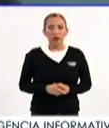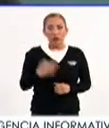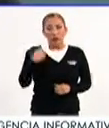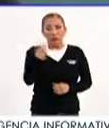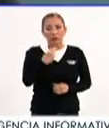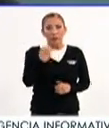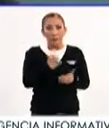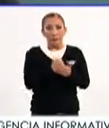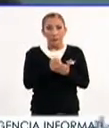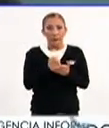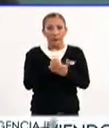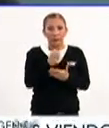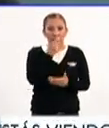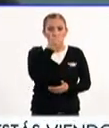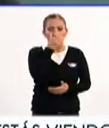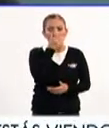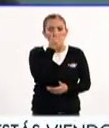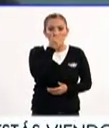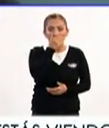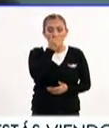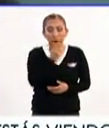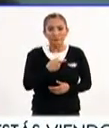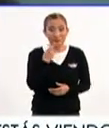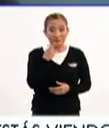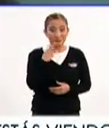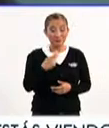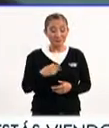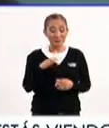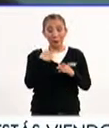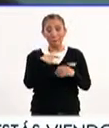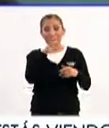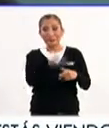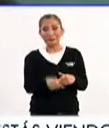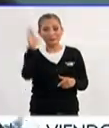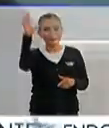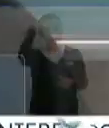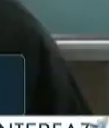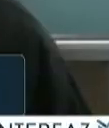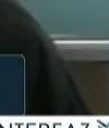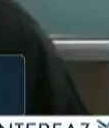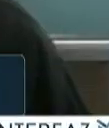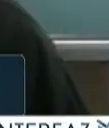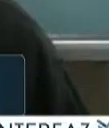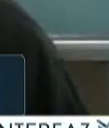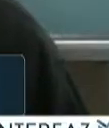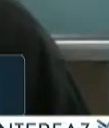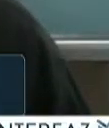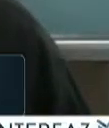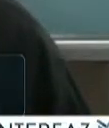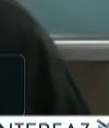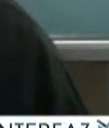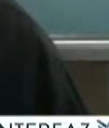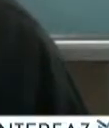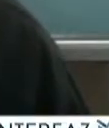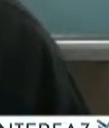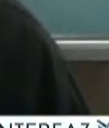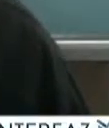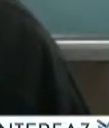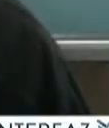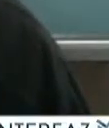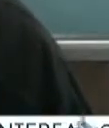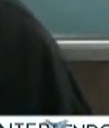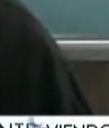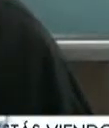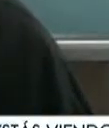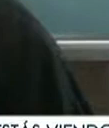innecesario definitivamente. Es la figura científica más conocida internacionalmente. Sí. El hombre más,